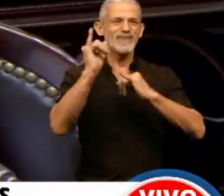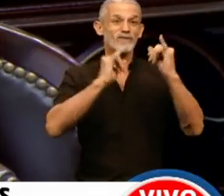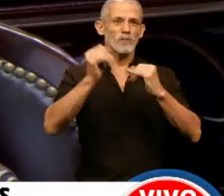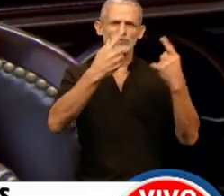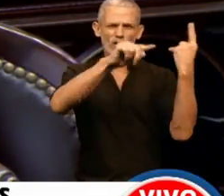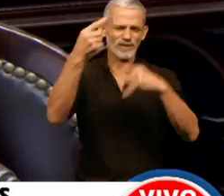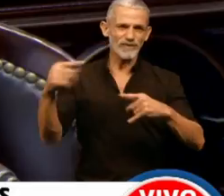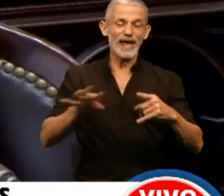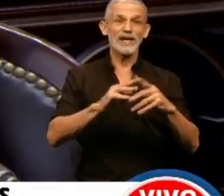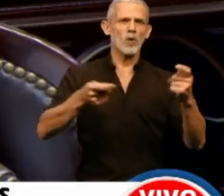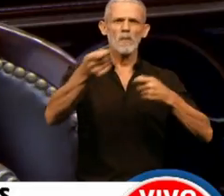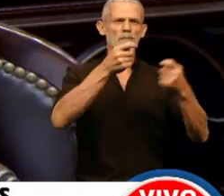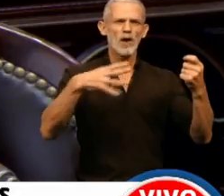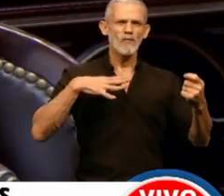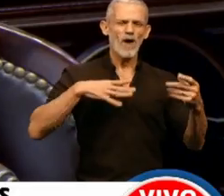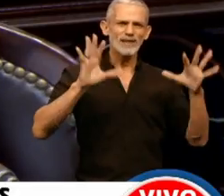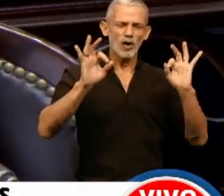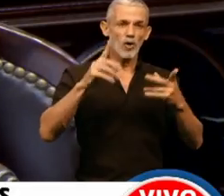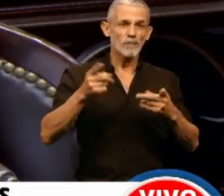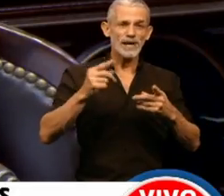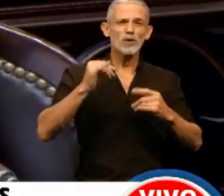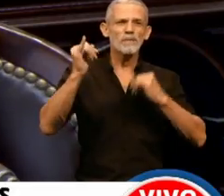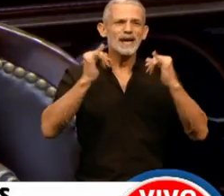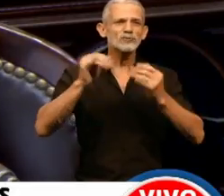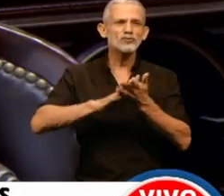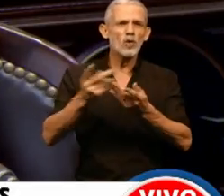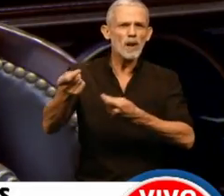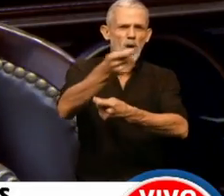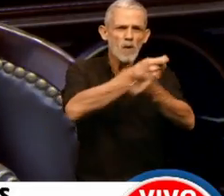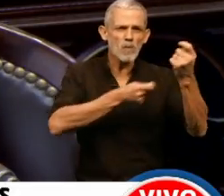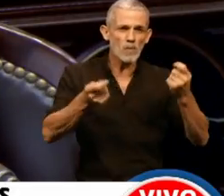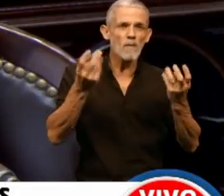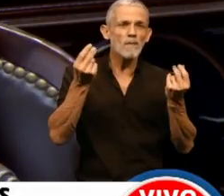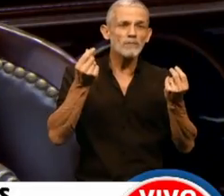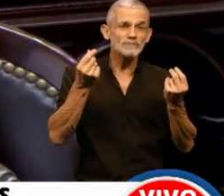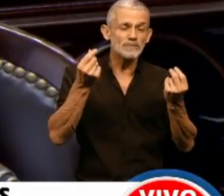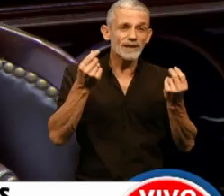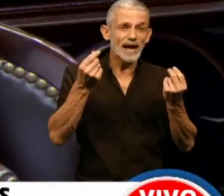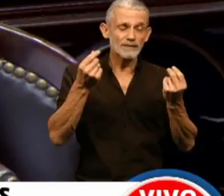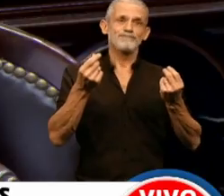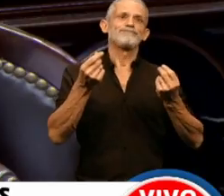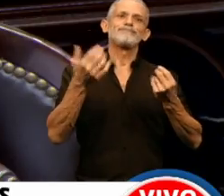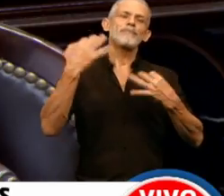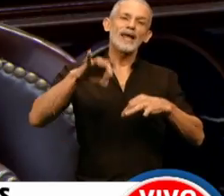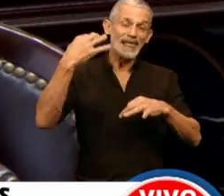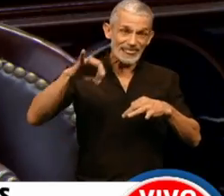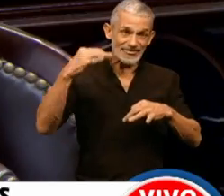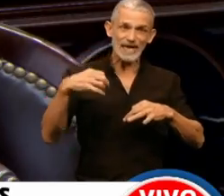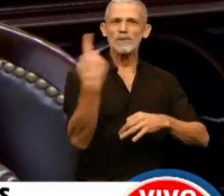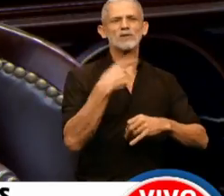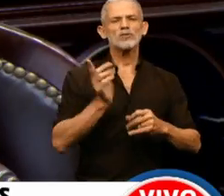mercados incompletos la teoría económica recomienda manda a que tengamos